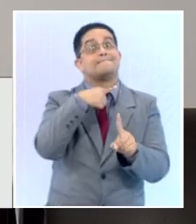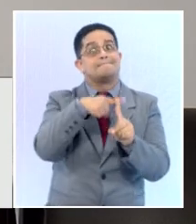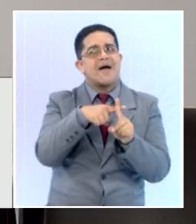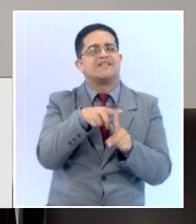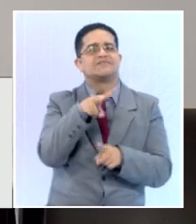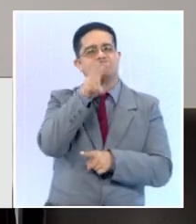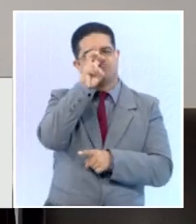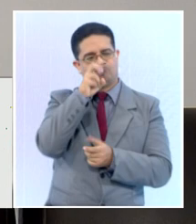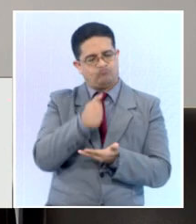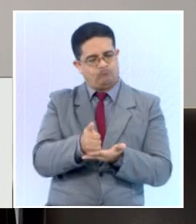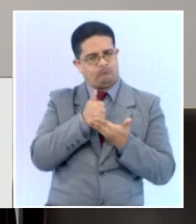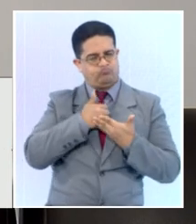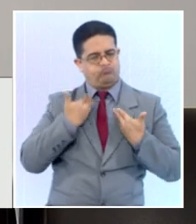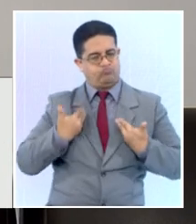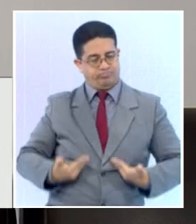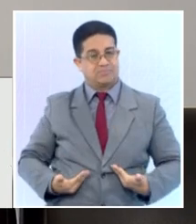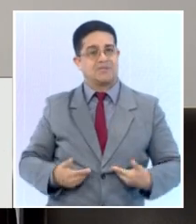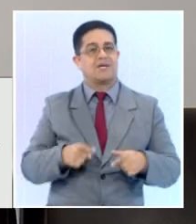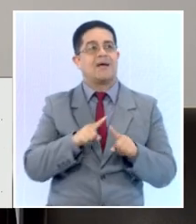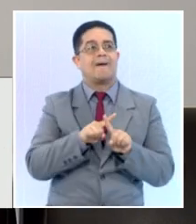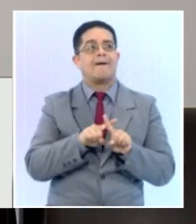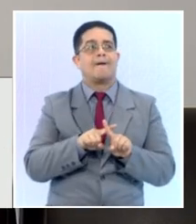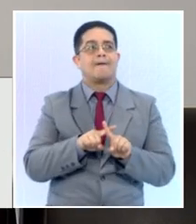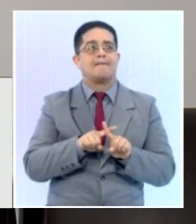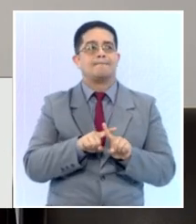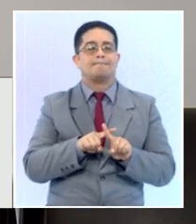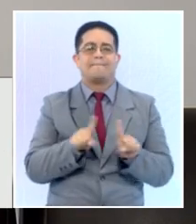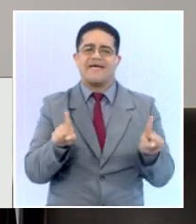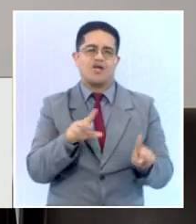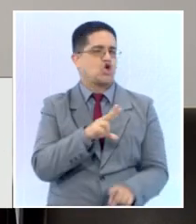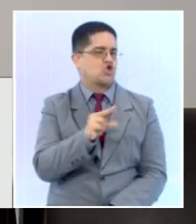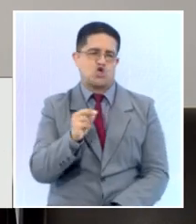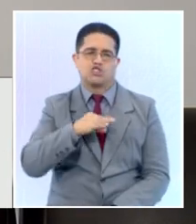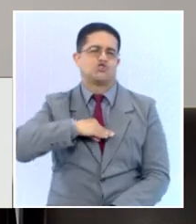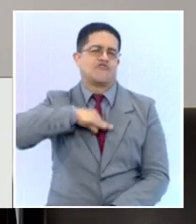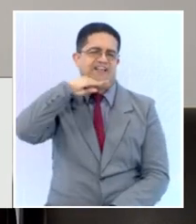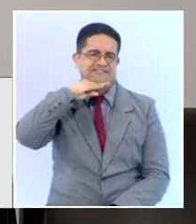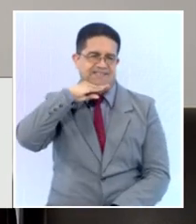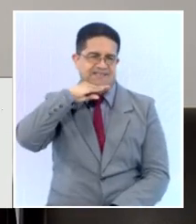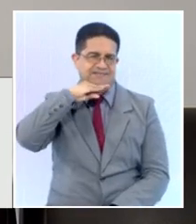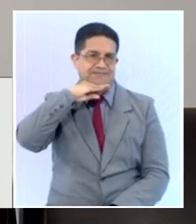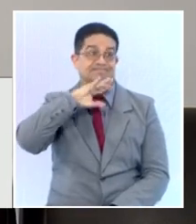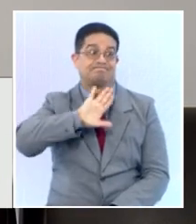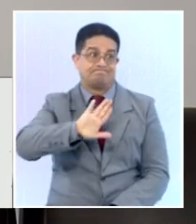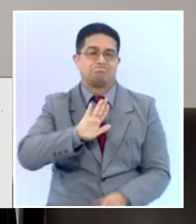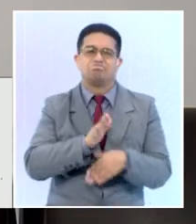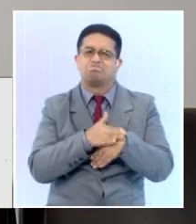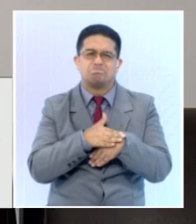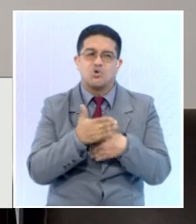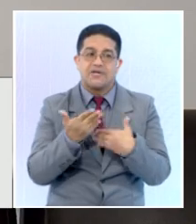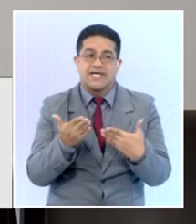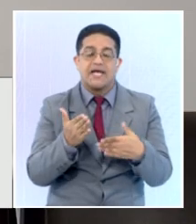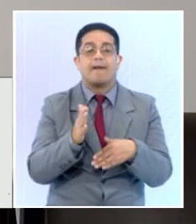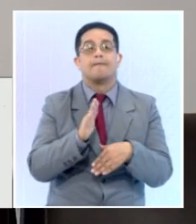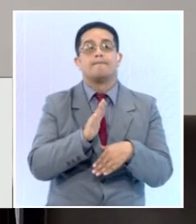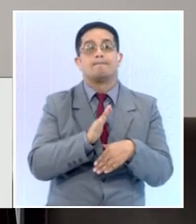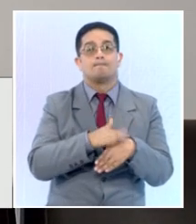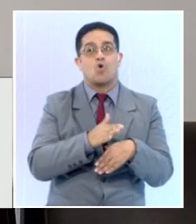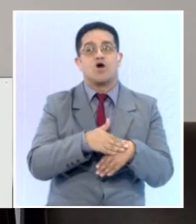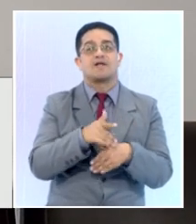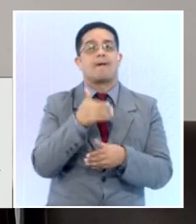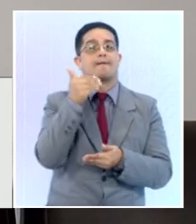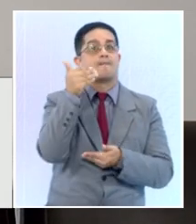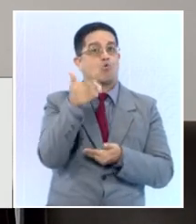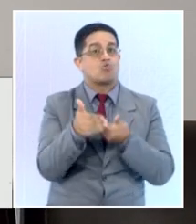elementos fisiológicos pero es totalmente insuficiente sobre todo en la medida en la que vamos aumentando de